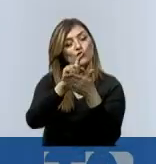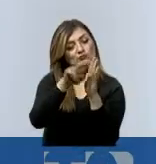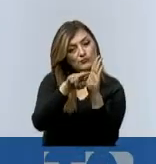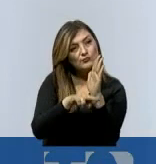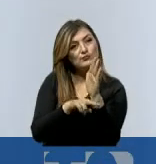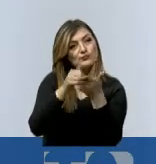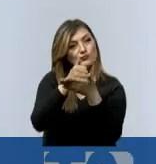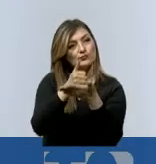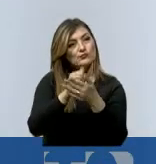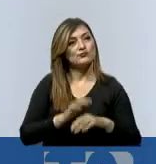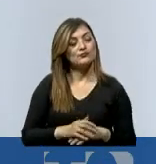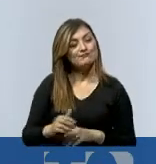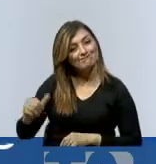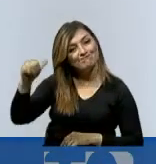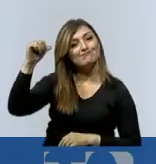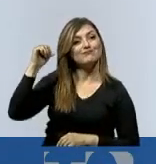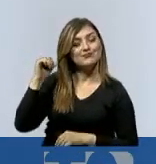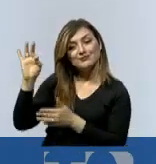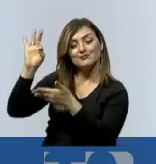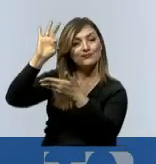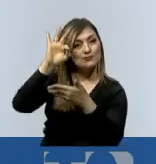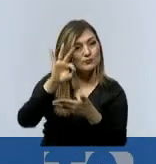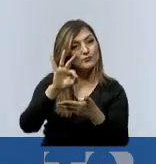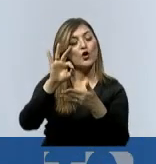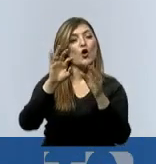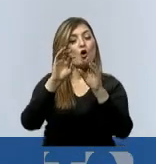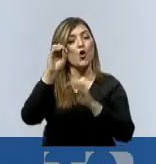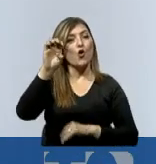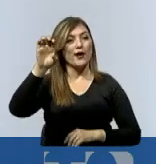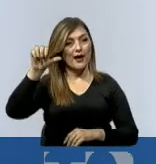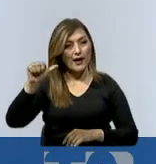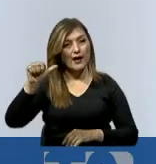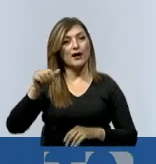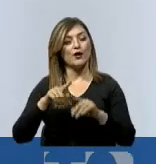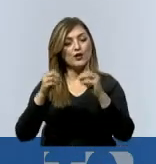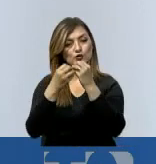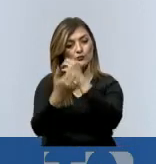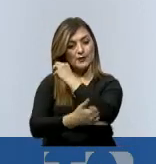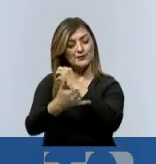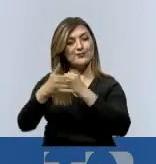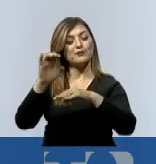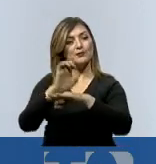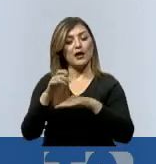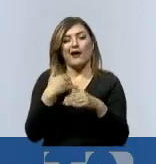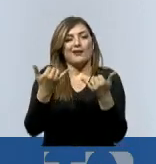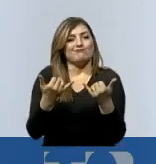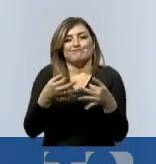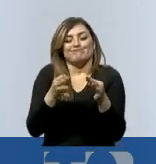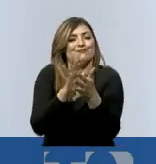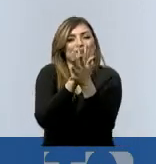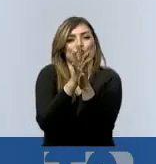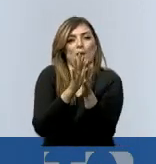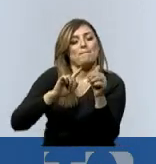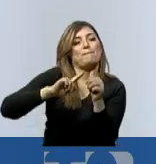protocolo. Bueno, ayer lo señalaba el representante de OEA, este tipo de mecanismos no existe en la región, entonces esto va a